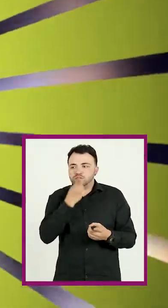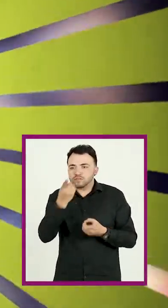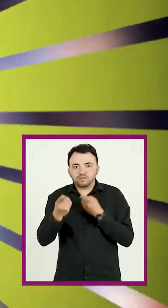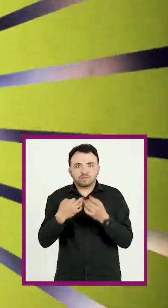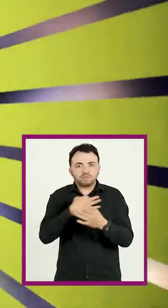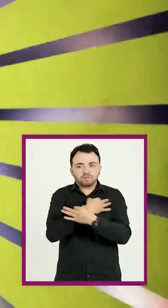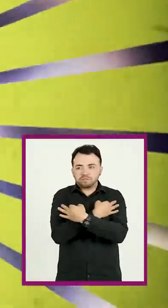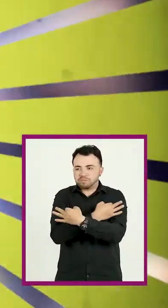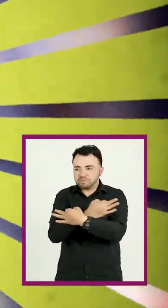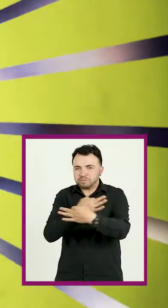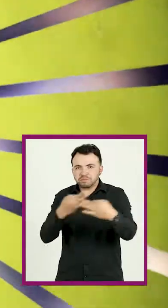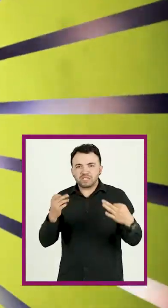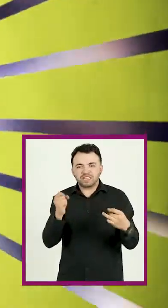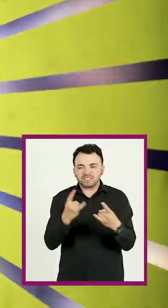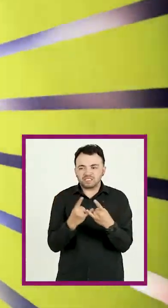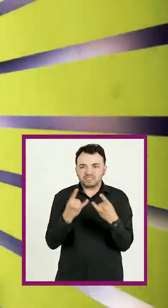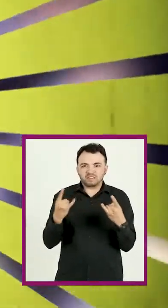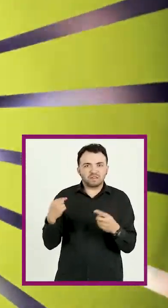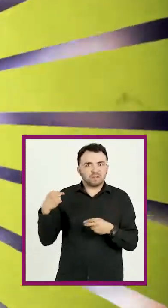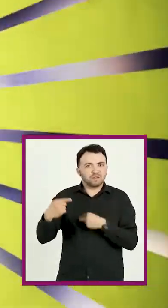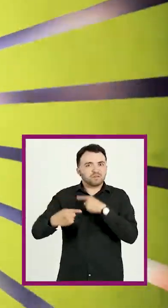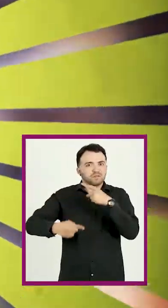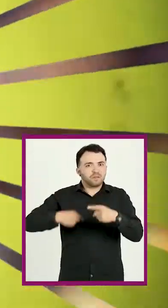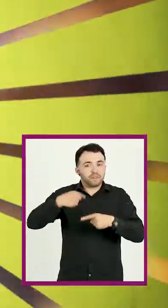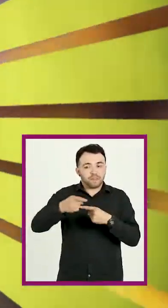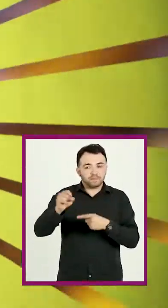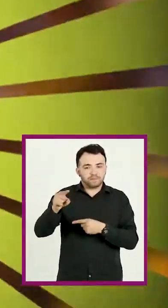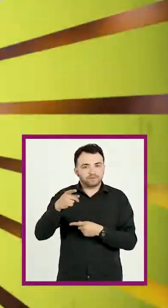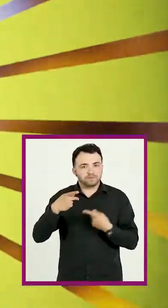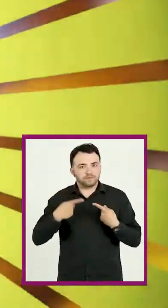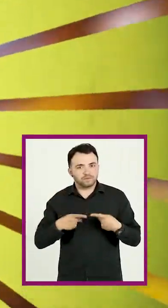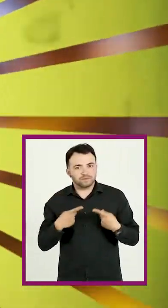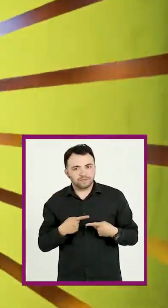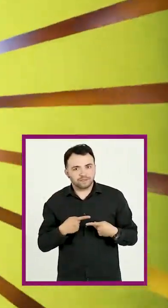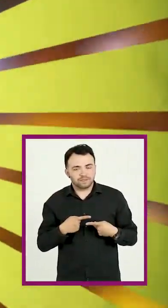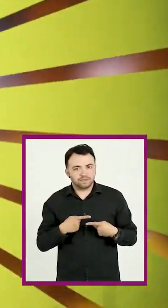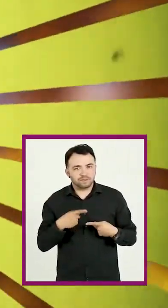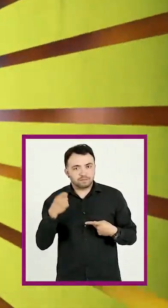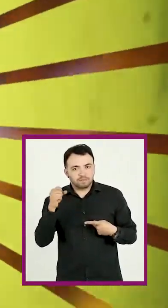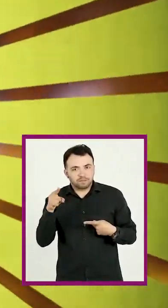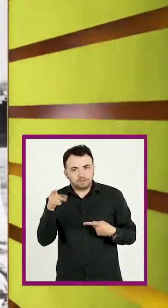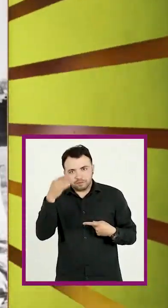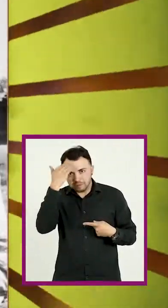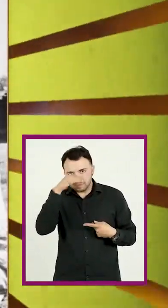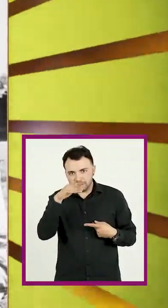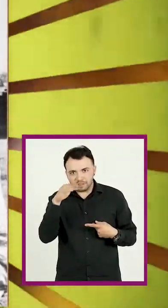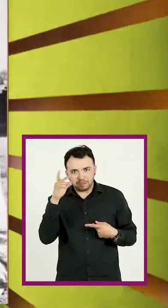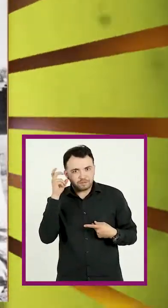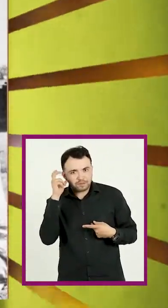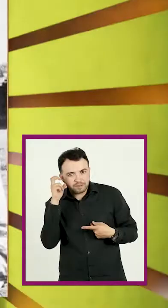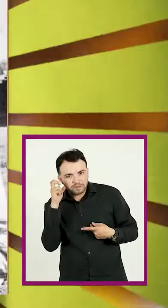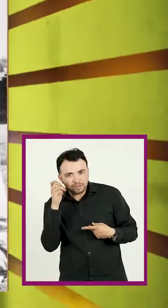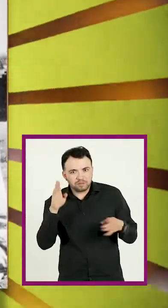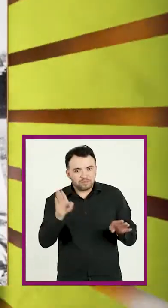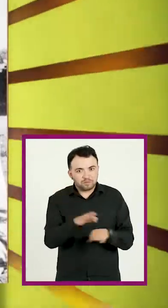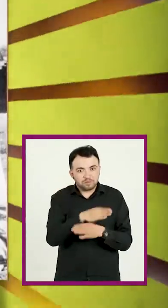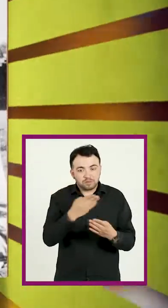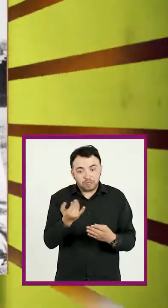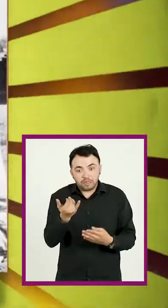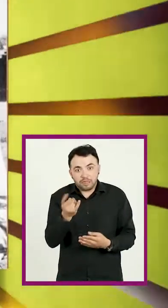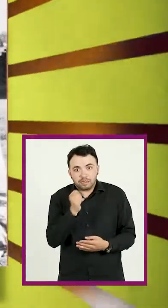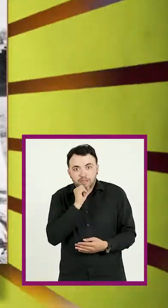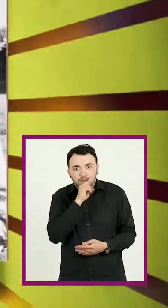del paso de una forma muy extraña, pero bueno, no son exactamente eso, porque como ven, además tocan en